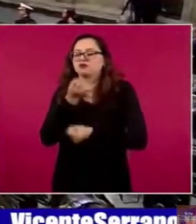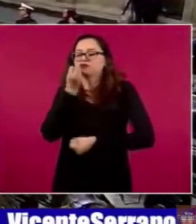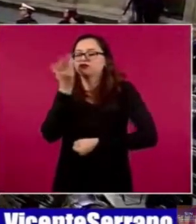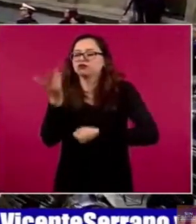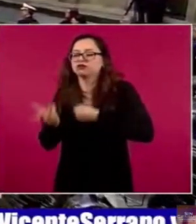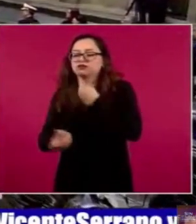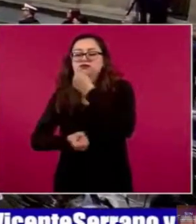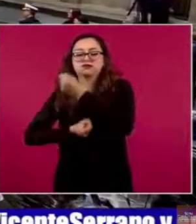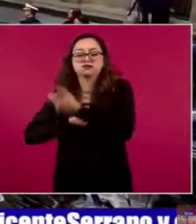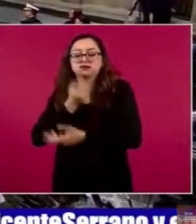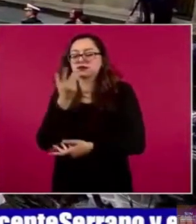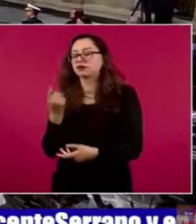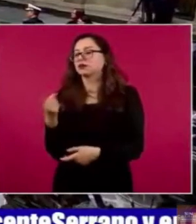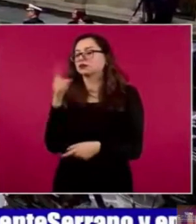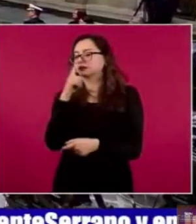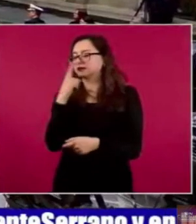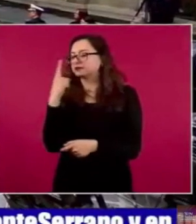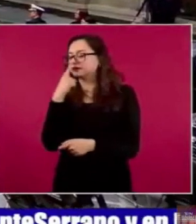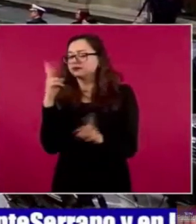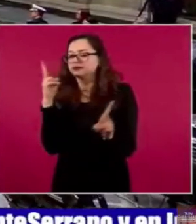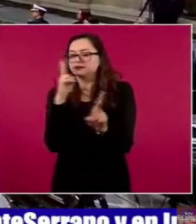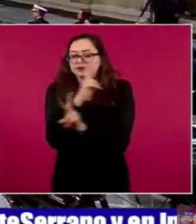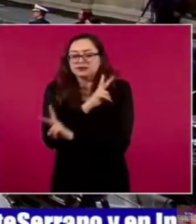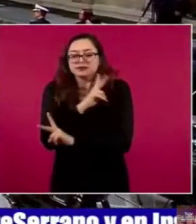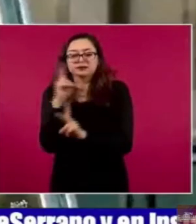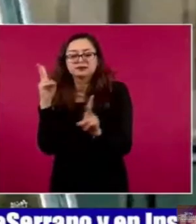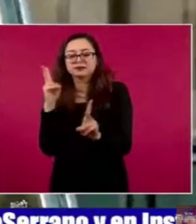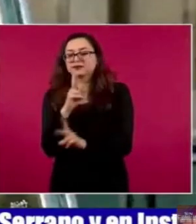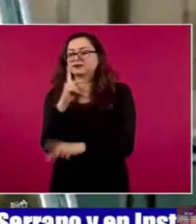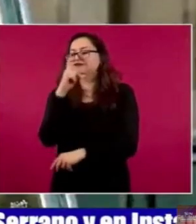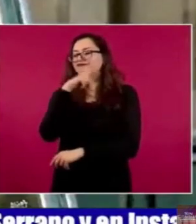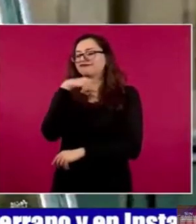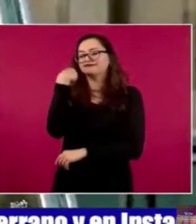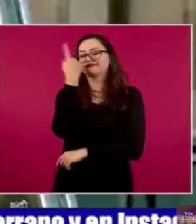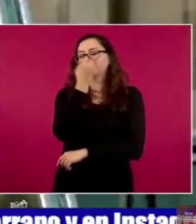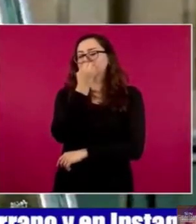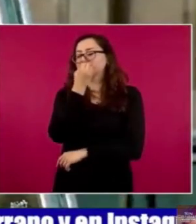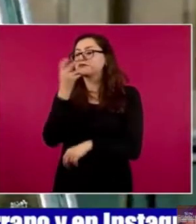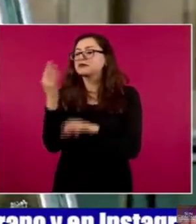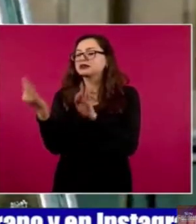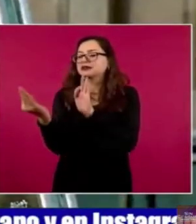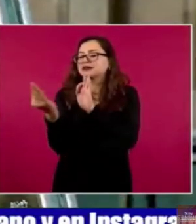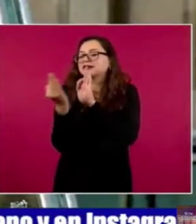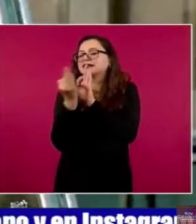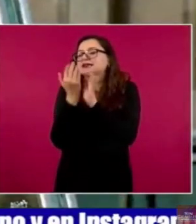aliento, ni ver de cerca tu carita encantadora.